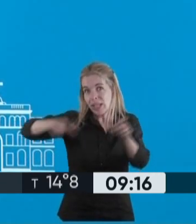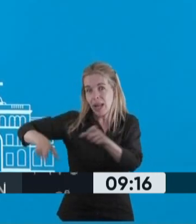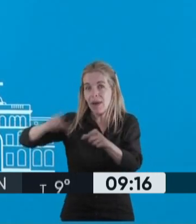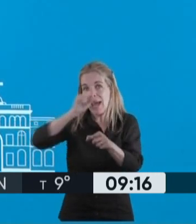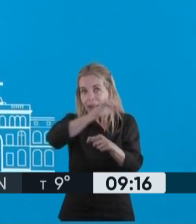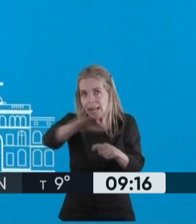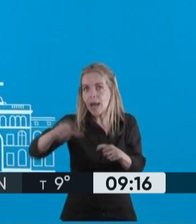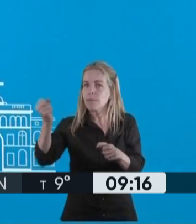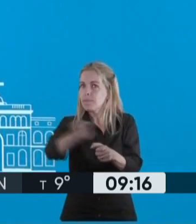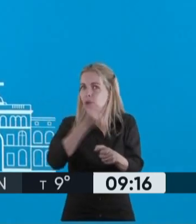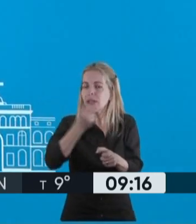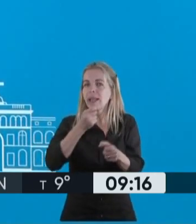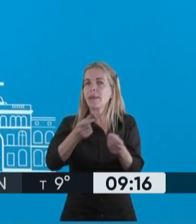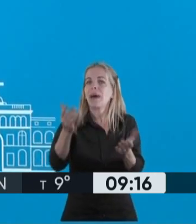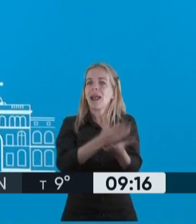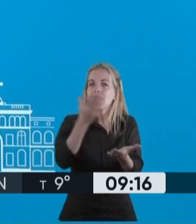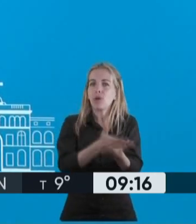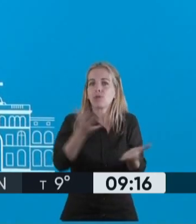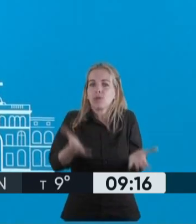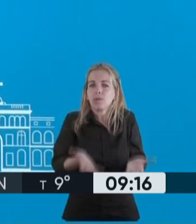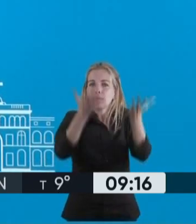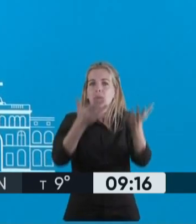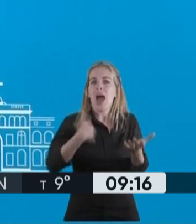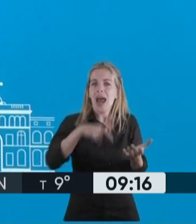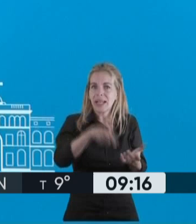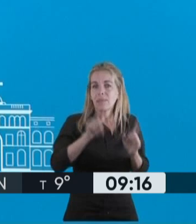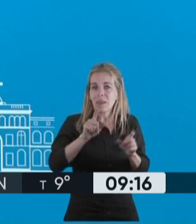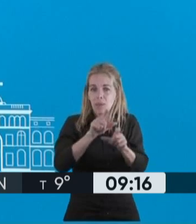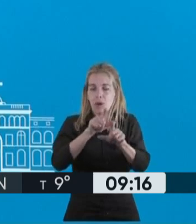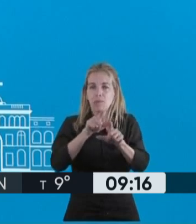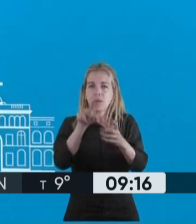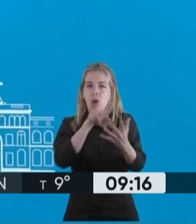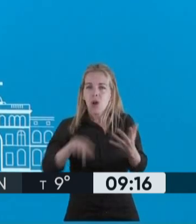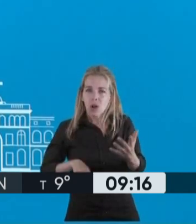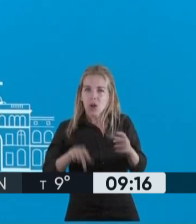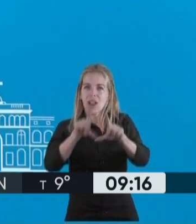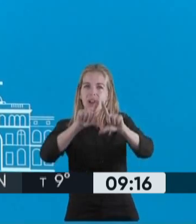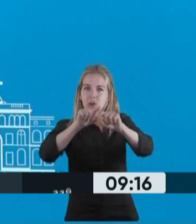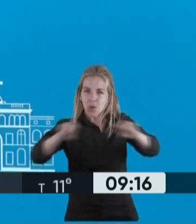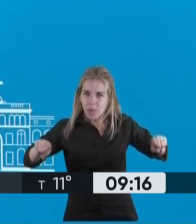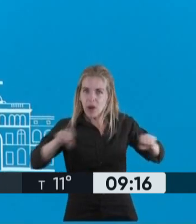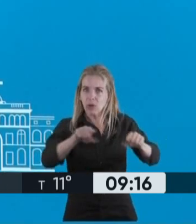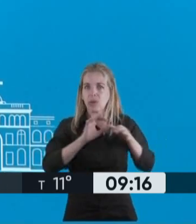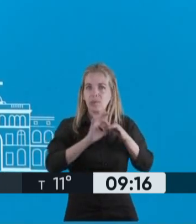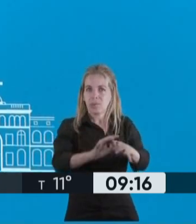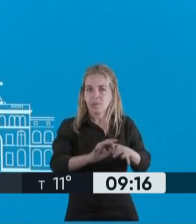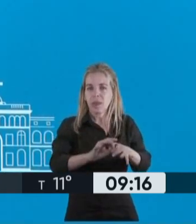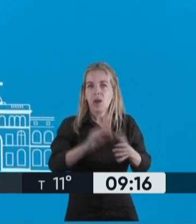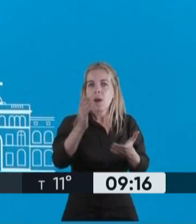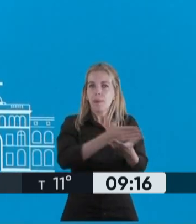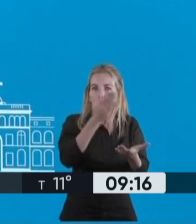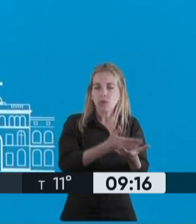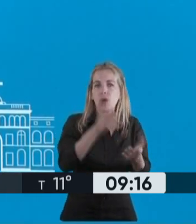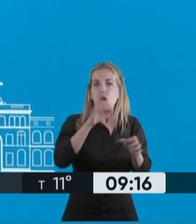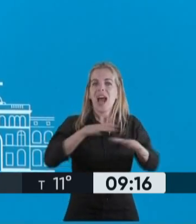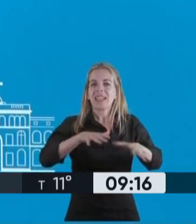de la Argentina. Estas exportaciones, que este número de las exportaciones que les acabo de dar, que sigue creciendo, tiene que ver sin duda también con no solo la actividad del